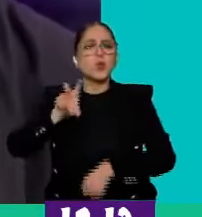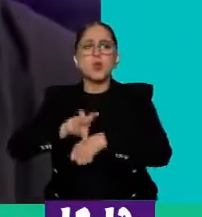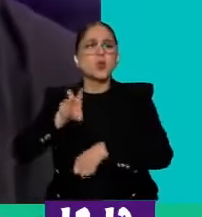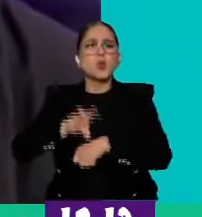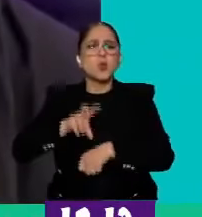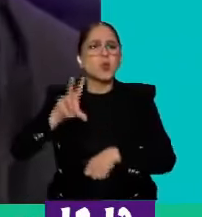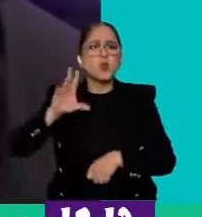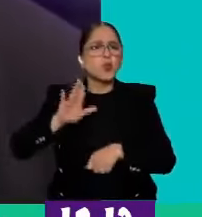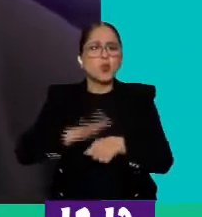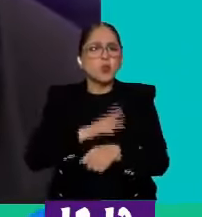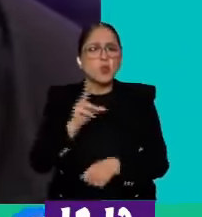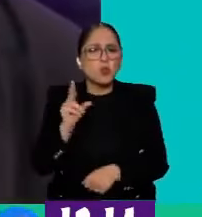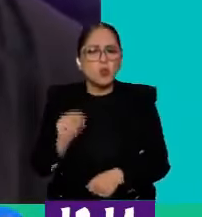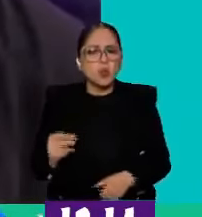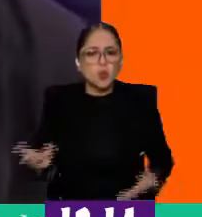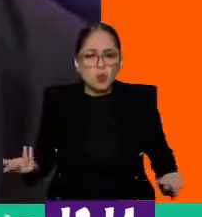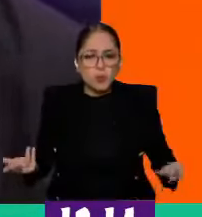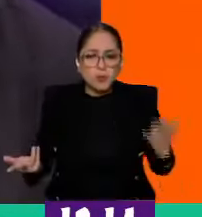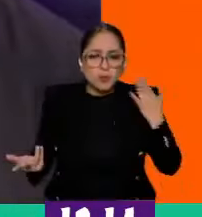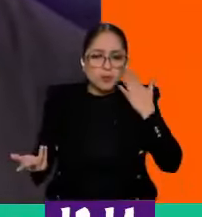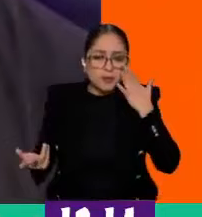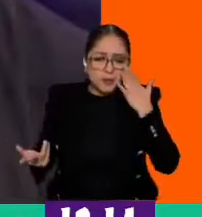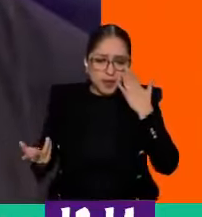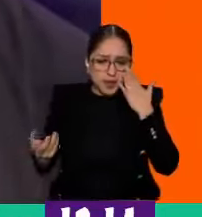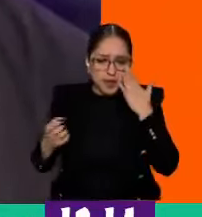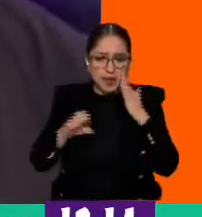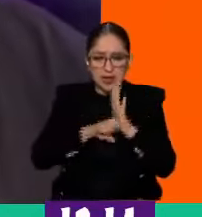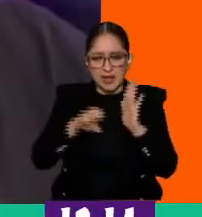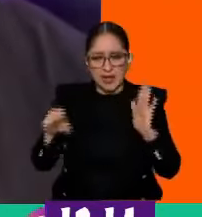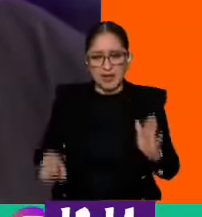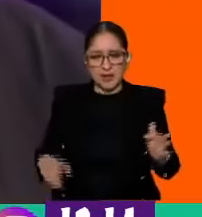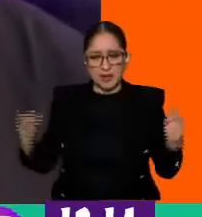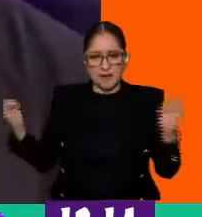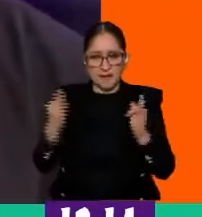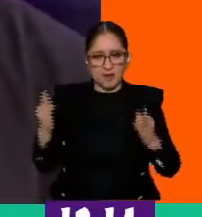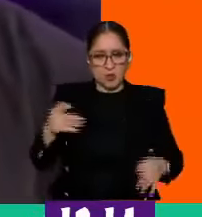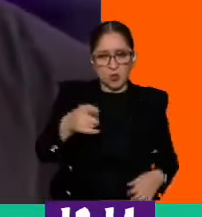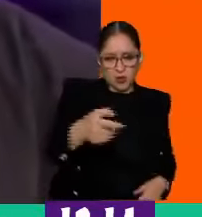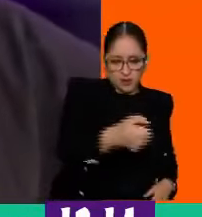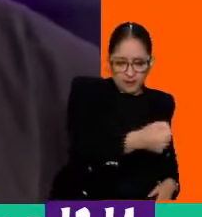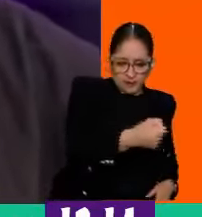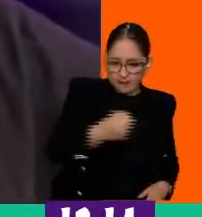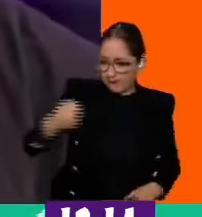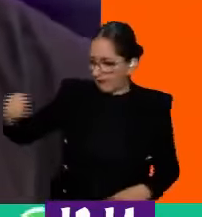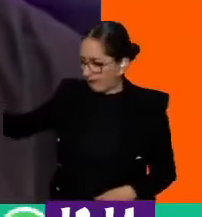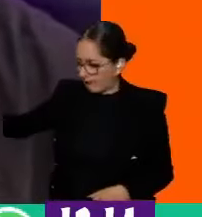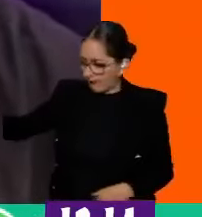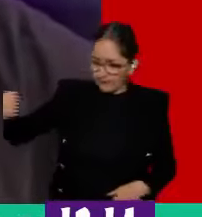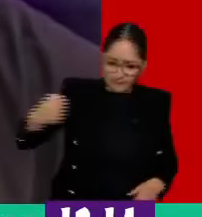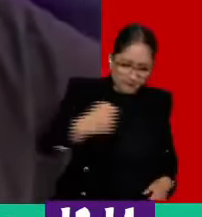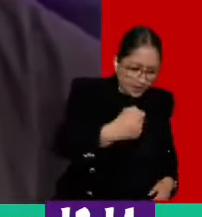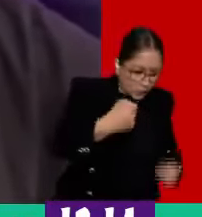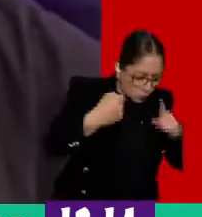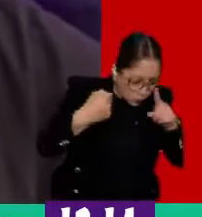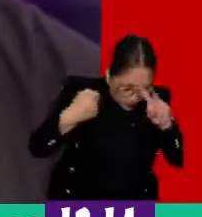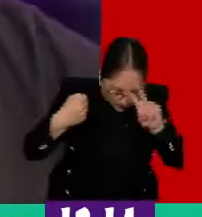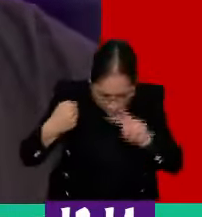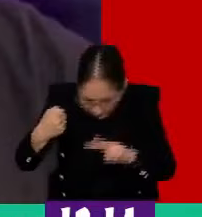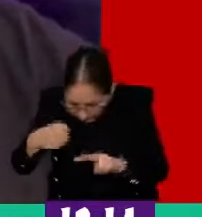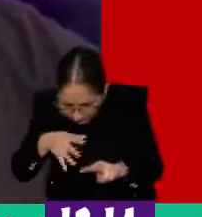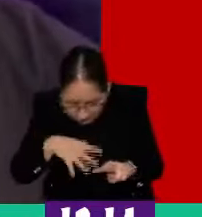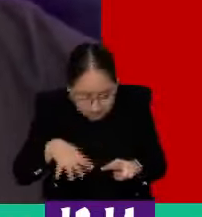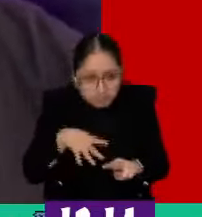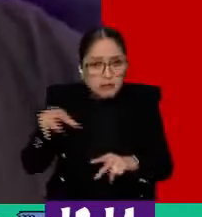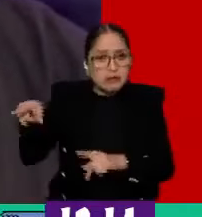ver. Porque la fuerza es abre uno el refrigerador y la que te pones a buscar ahí qué te vas a preparar y qué te vas a comer y todo eso, baja